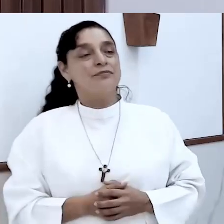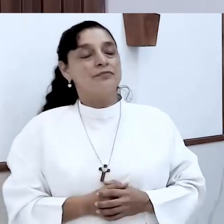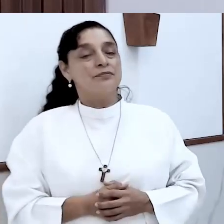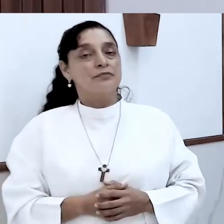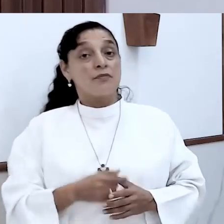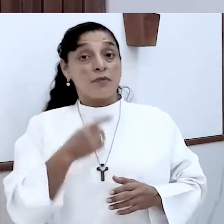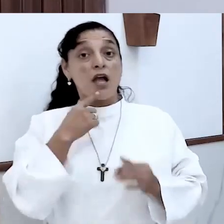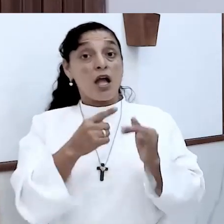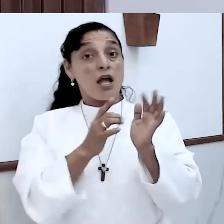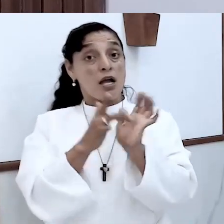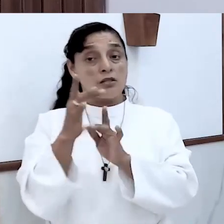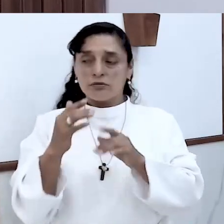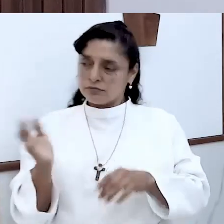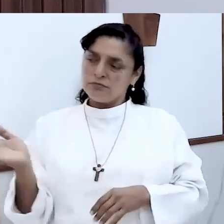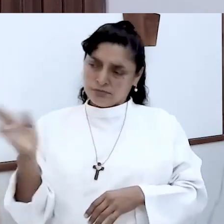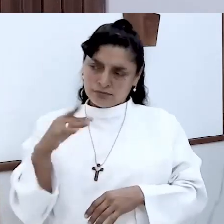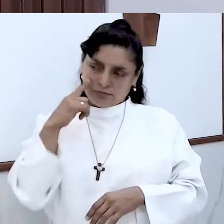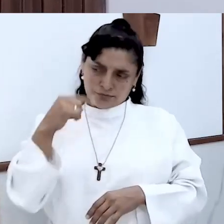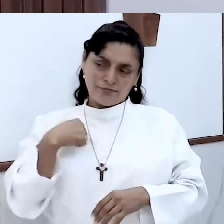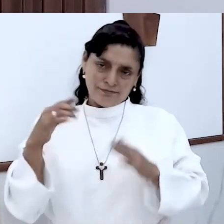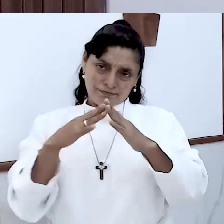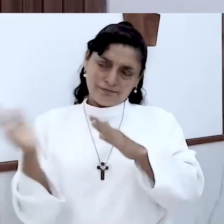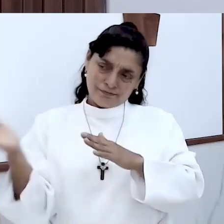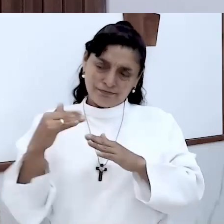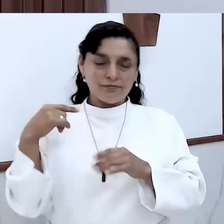les dijo: «Vengan a ver».